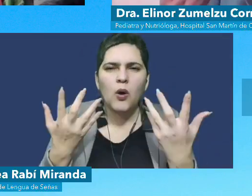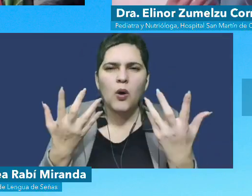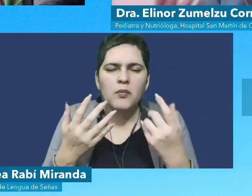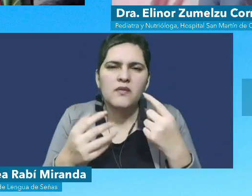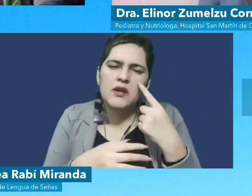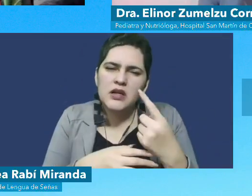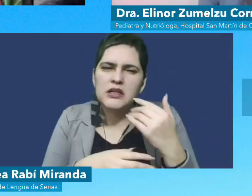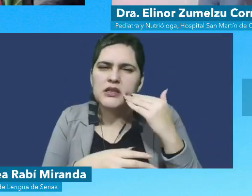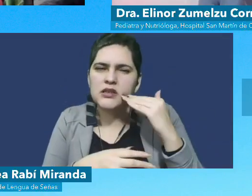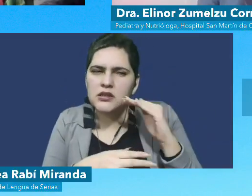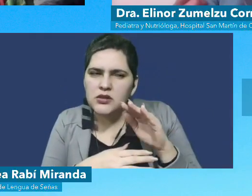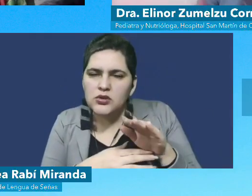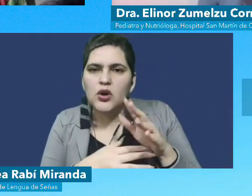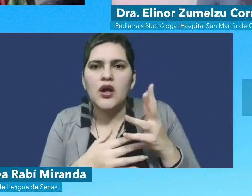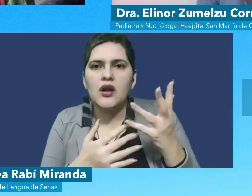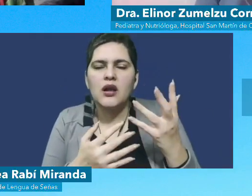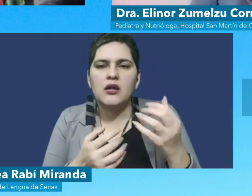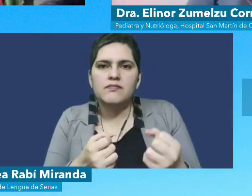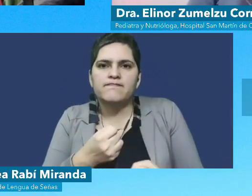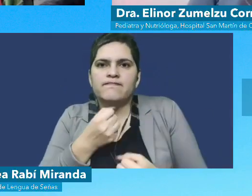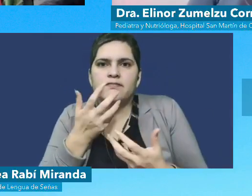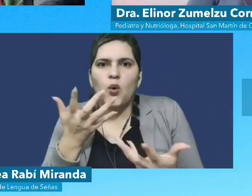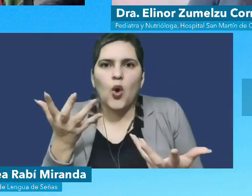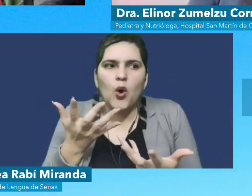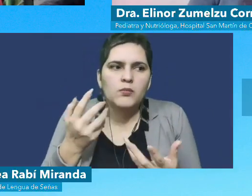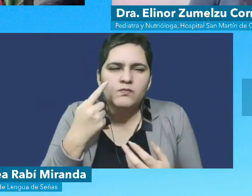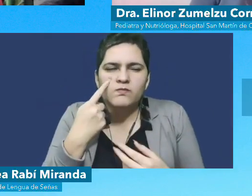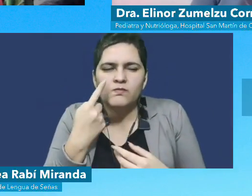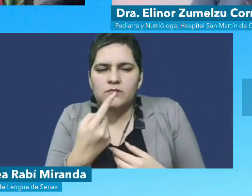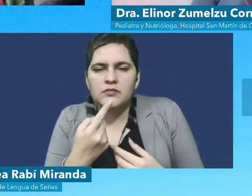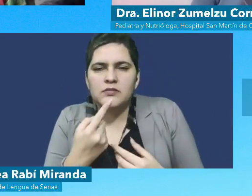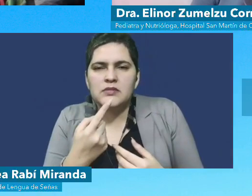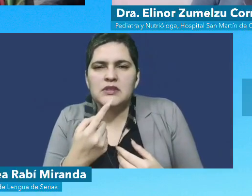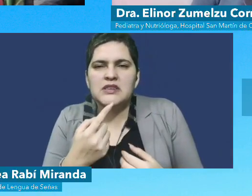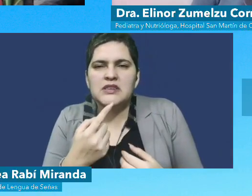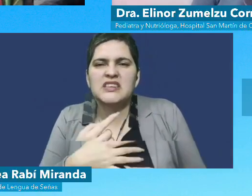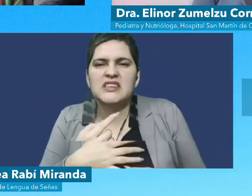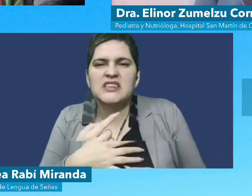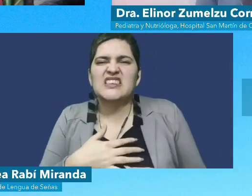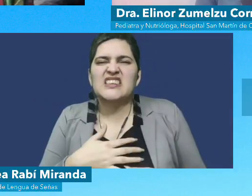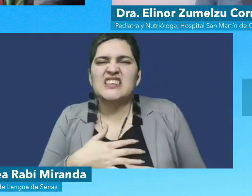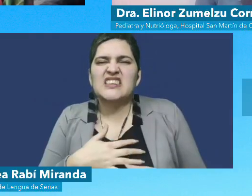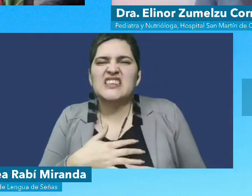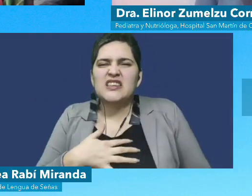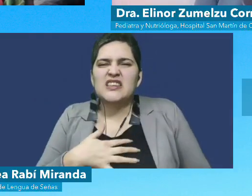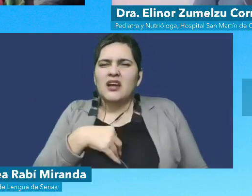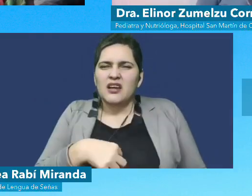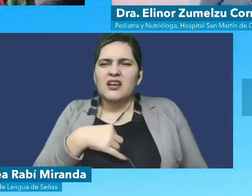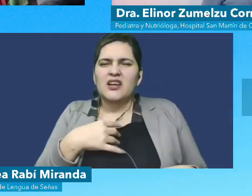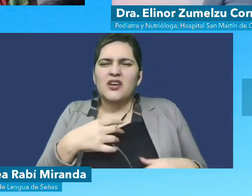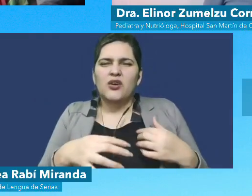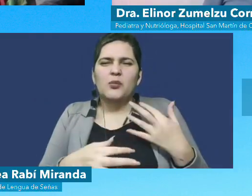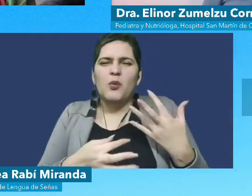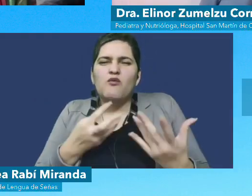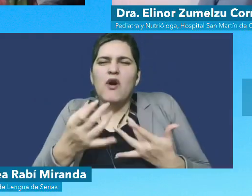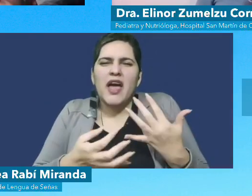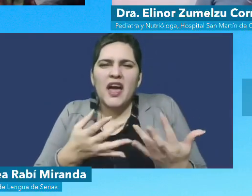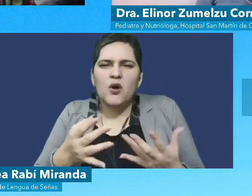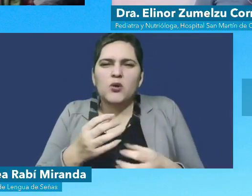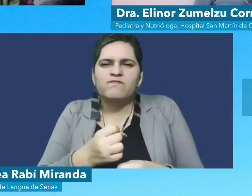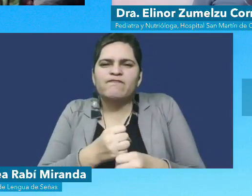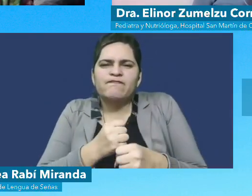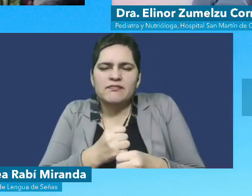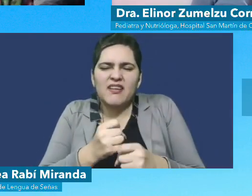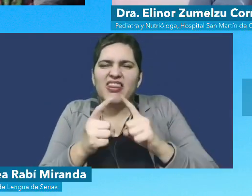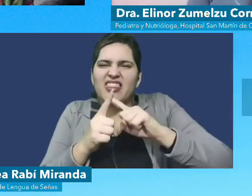no saben definirla bien es sensación que le quema acá, o es reflujo, o es la constipación. Y ese es un